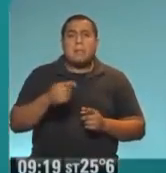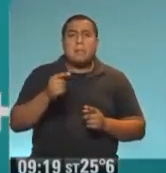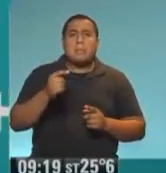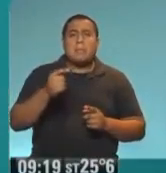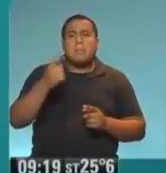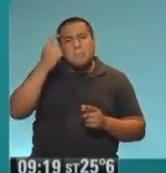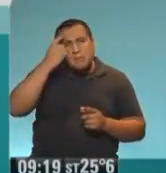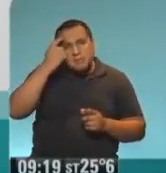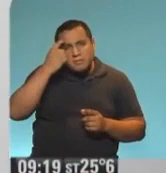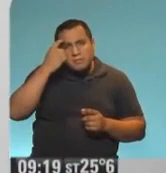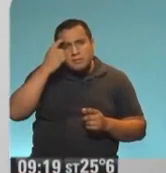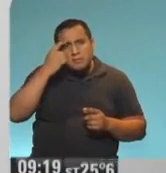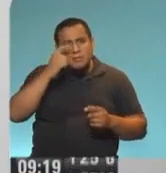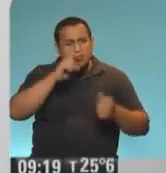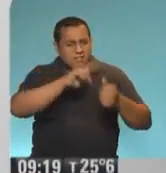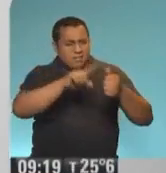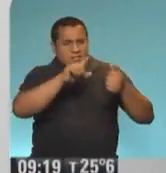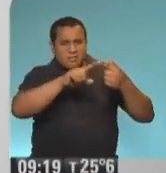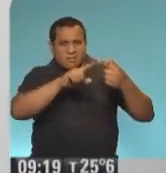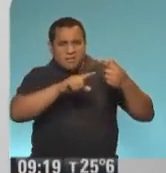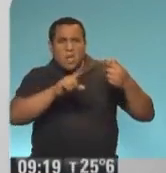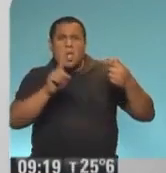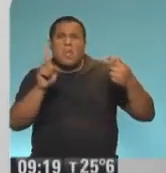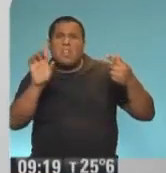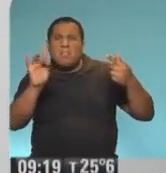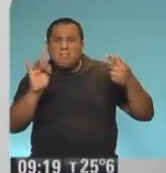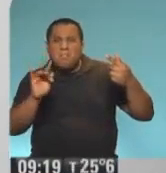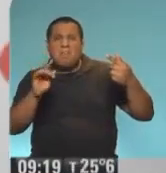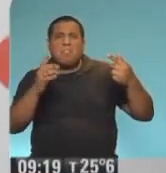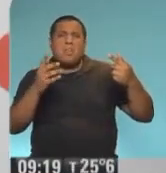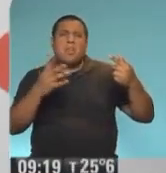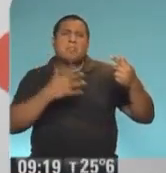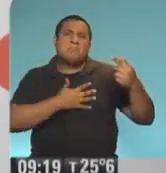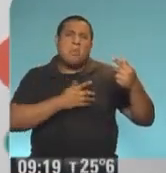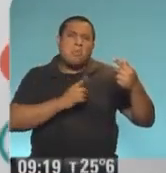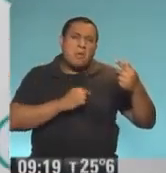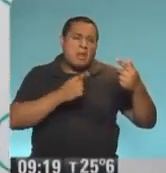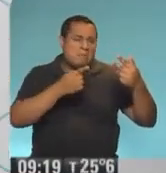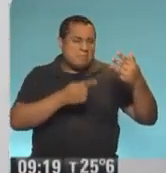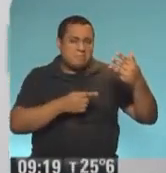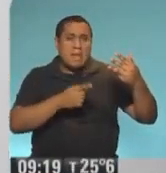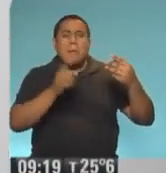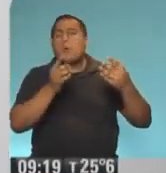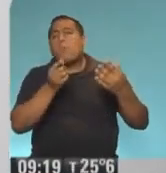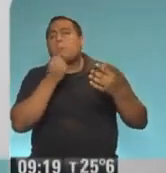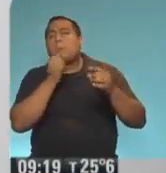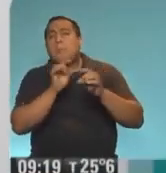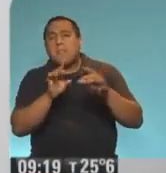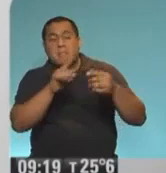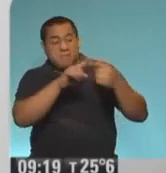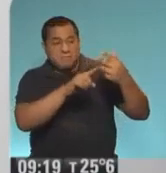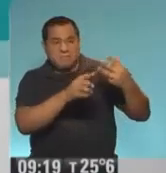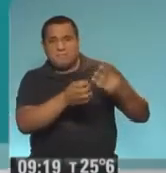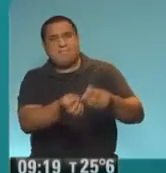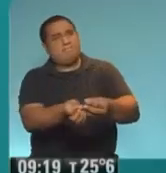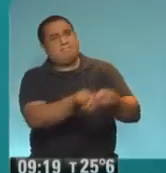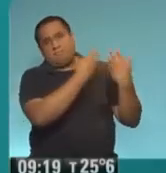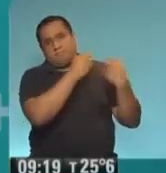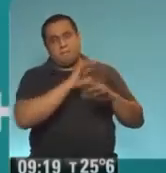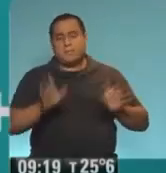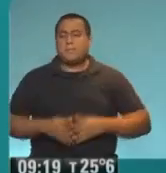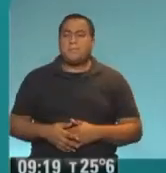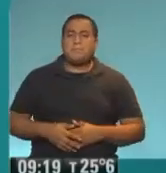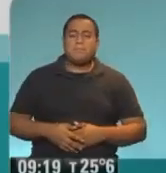cosas que nos complican, nos perjudican y nos duelen, como es esta pandemia, ¿no? Absolutamente. Mire, antes de